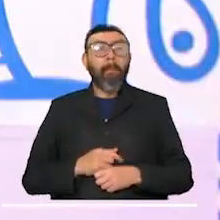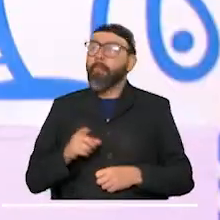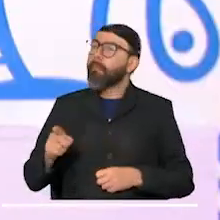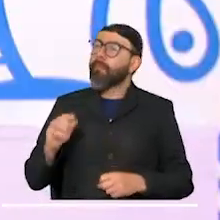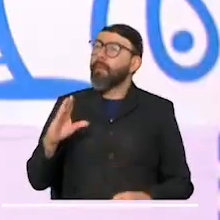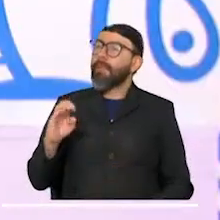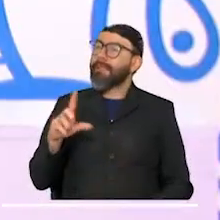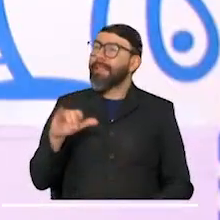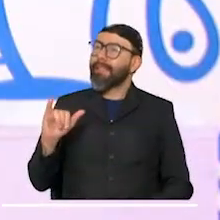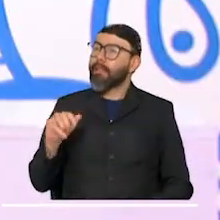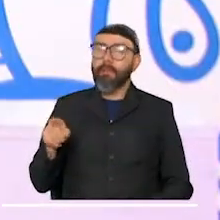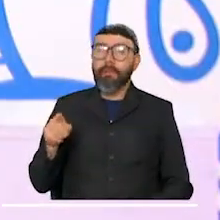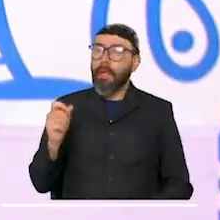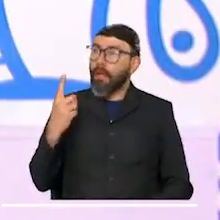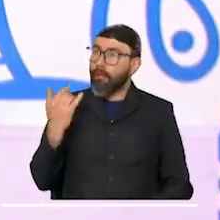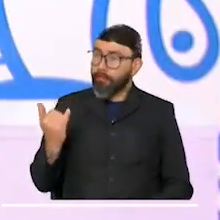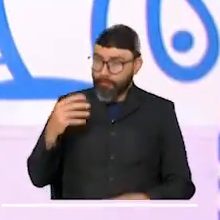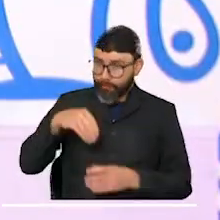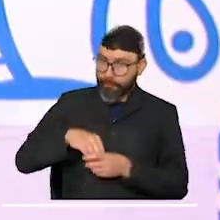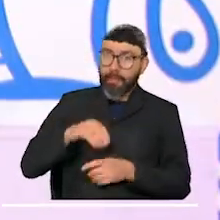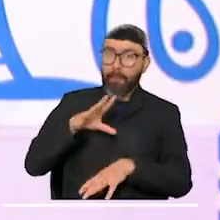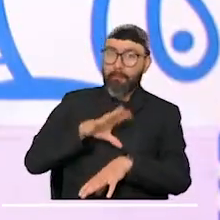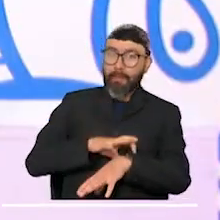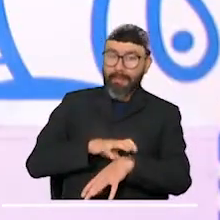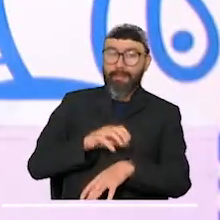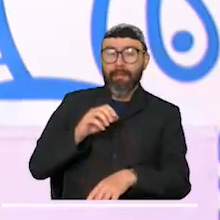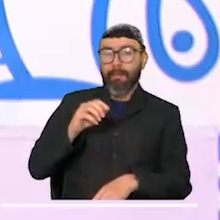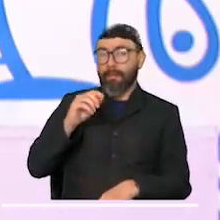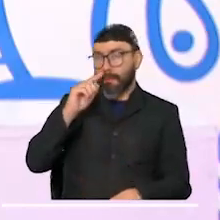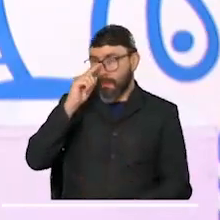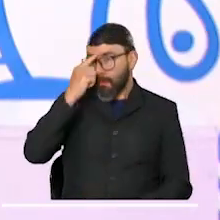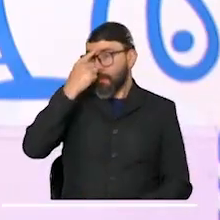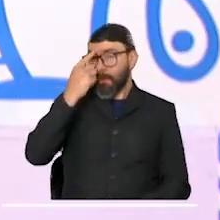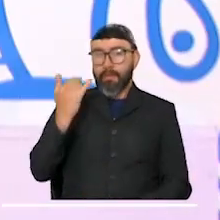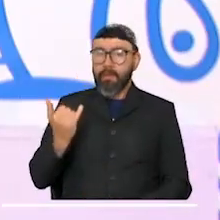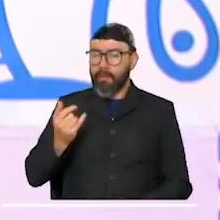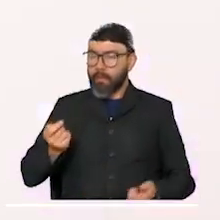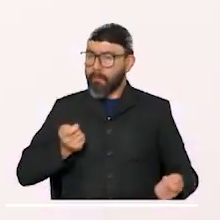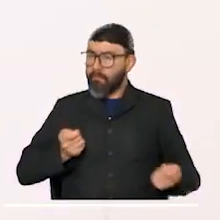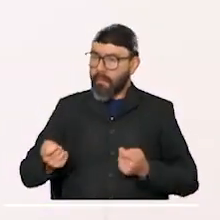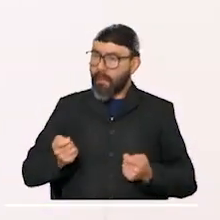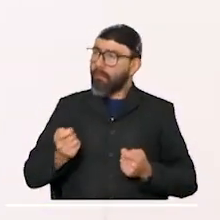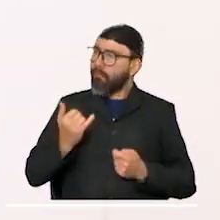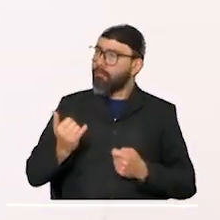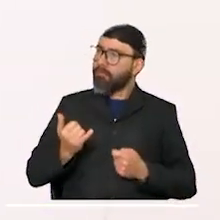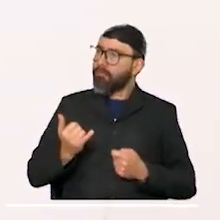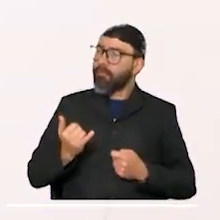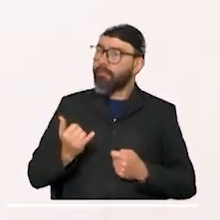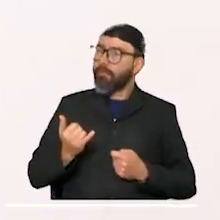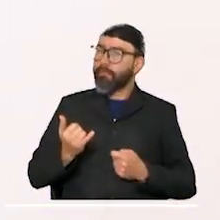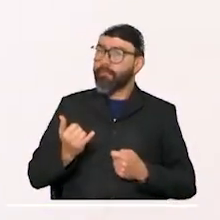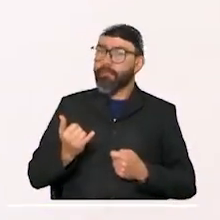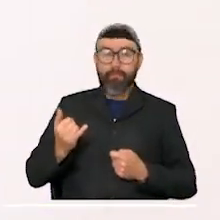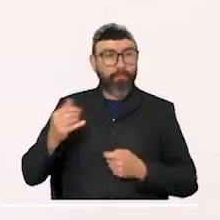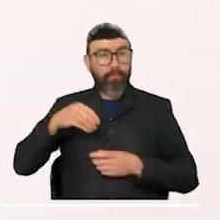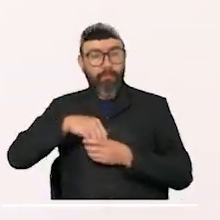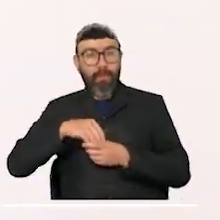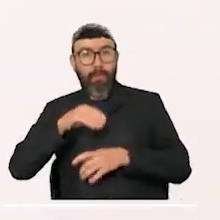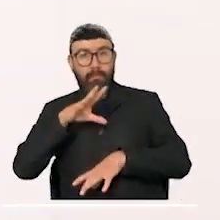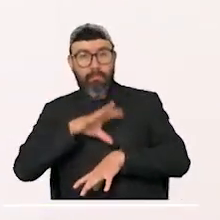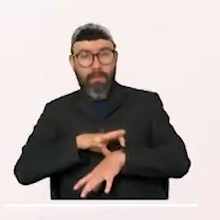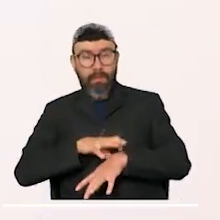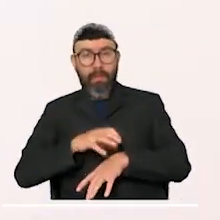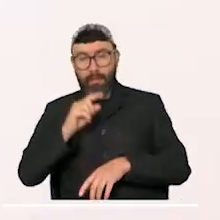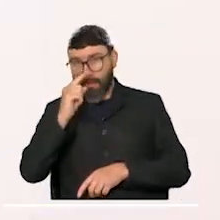tenemos algo en la medicina ayurvédica también para el manejo de este órgano Sí desde la medicina médica tenemos